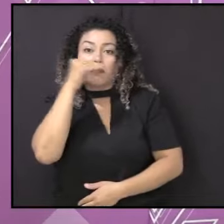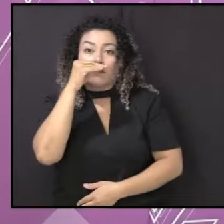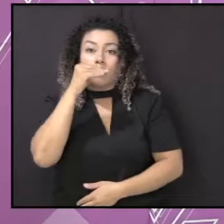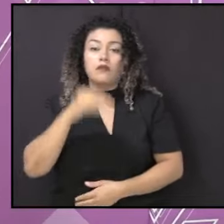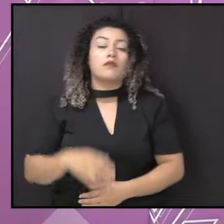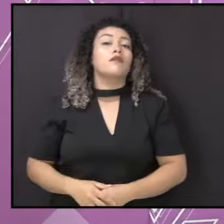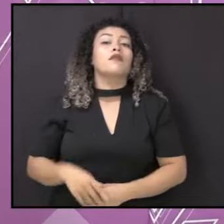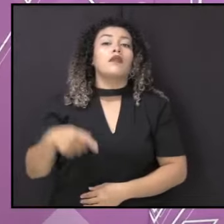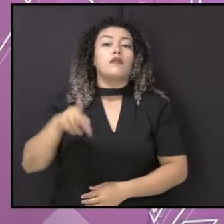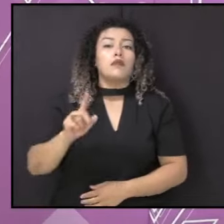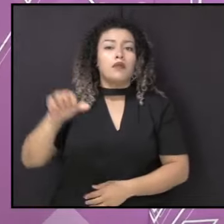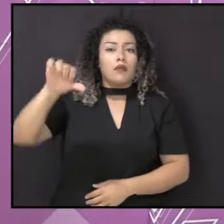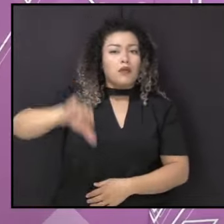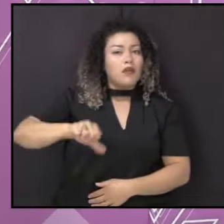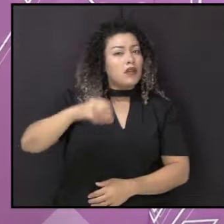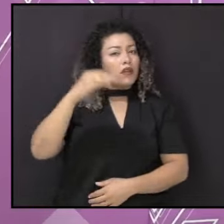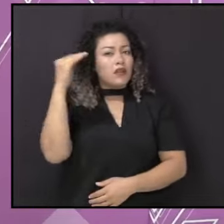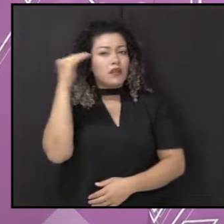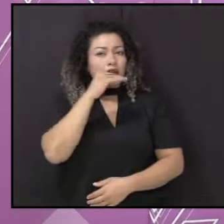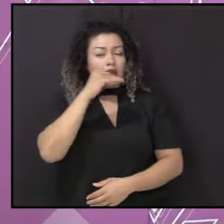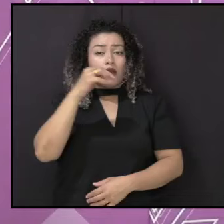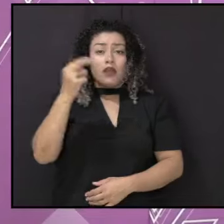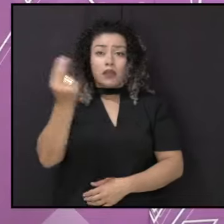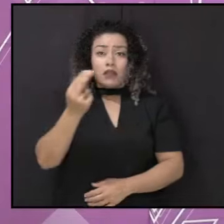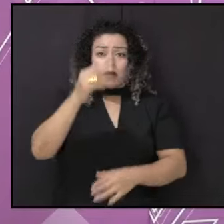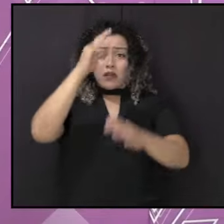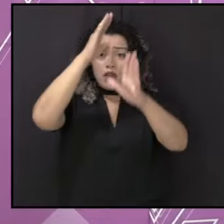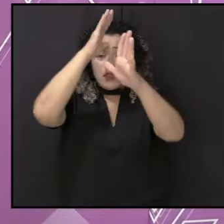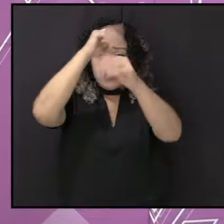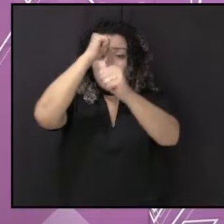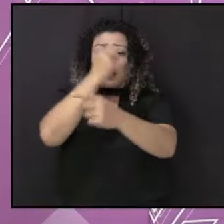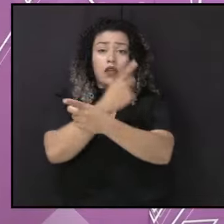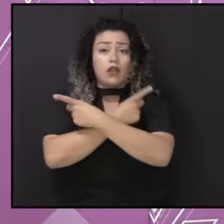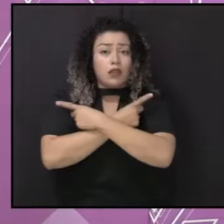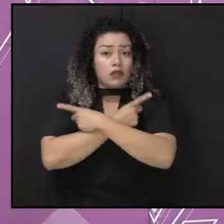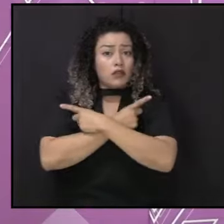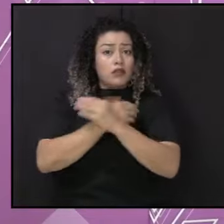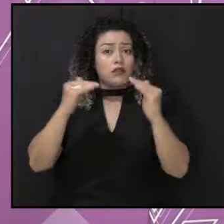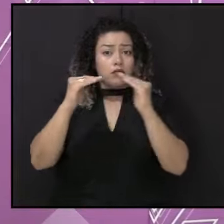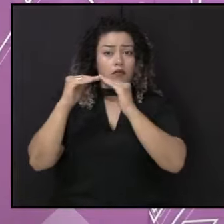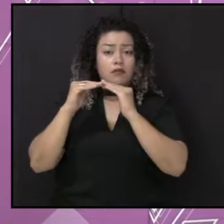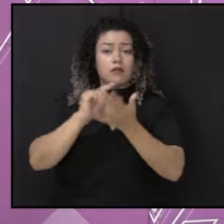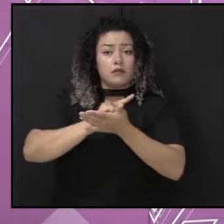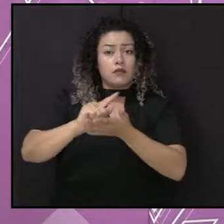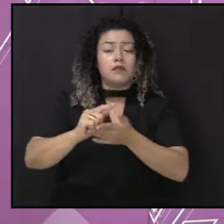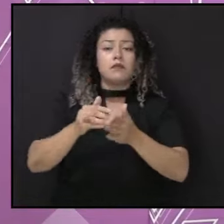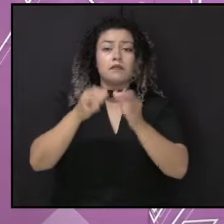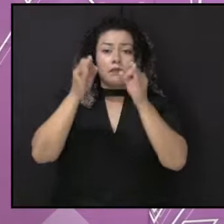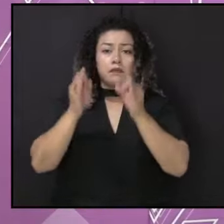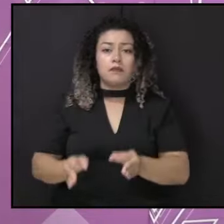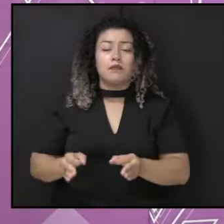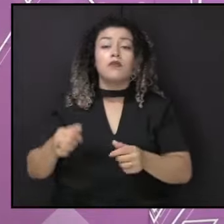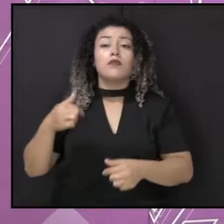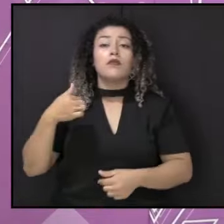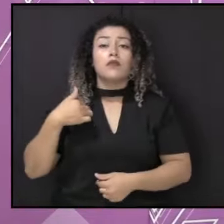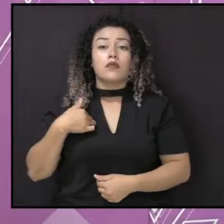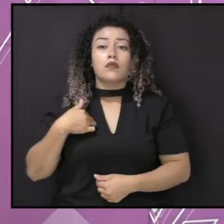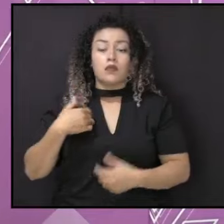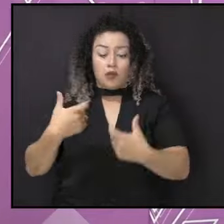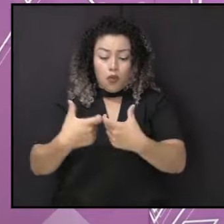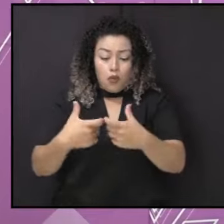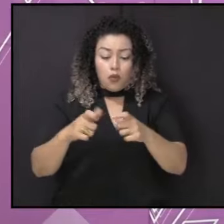cumplido hasta el día de hoy y que hay un compromiso educativo que hay que subsanar. Por otra parte, como filantrópica, le apuesto a las